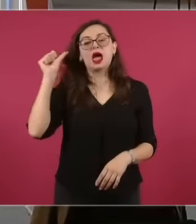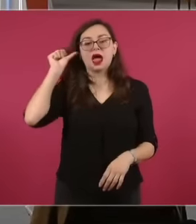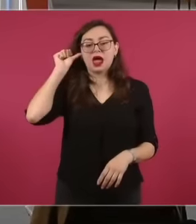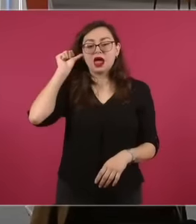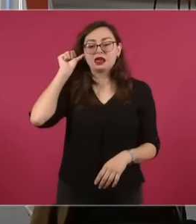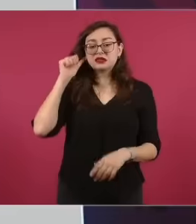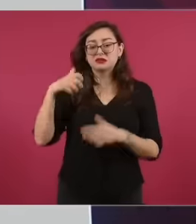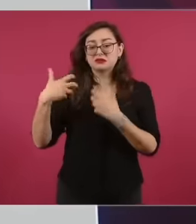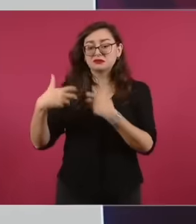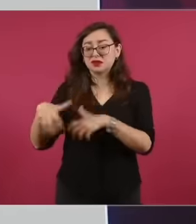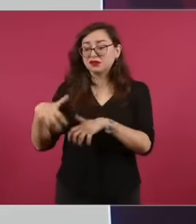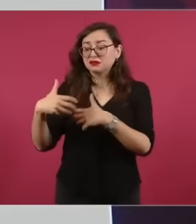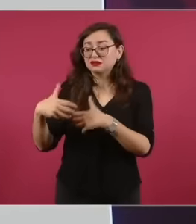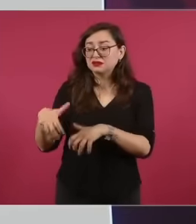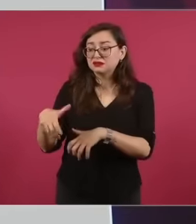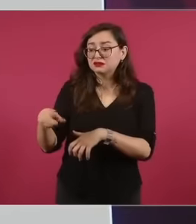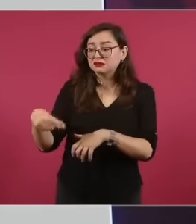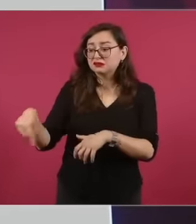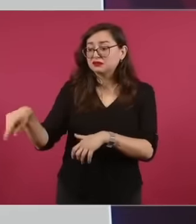muy pocos,